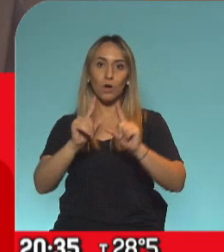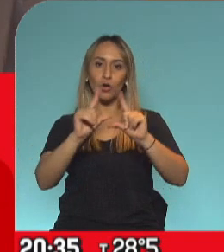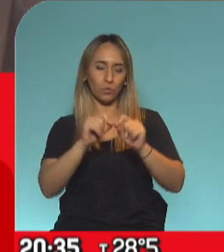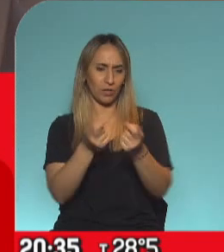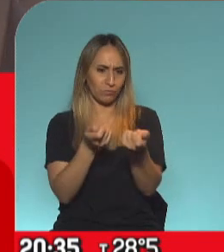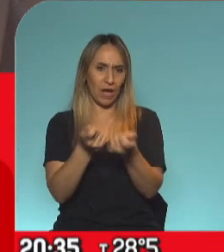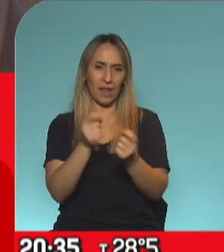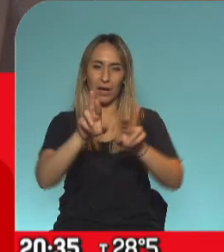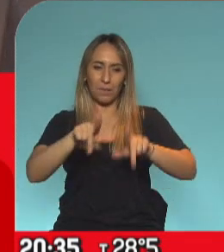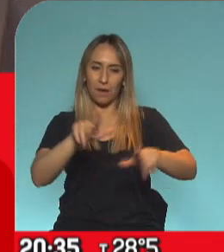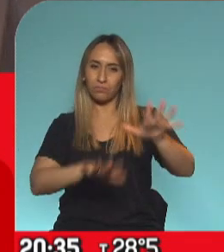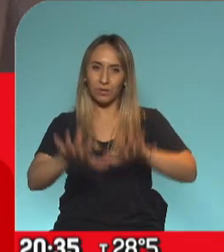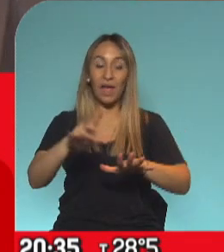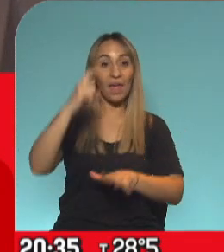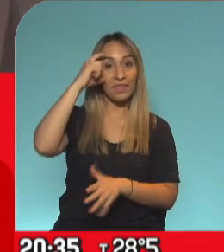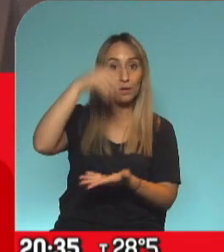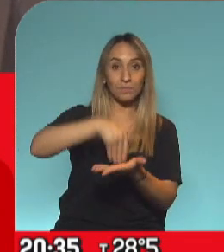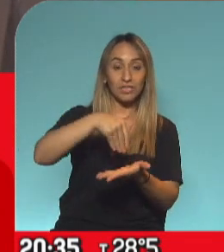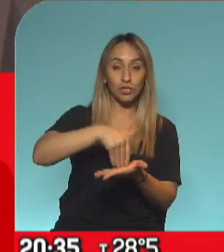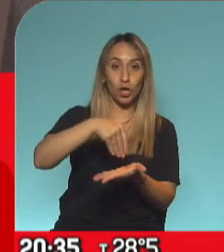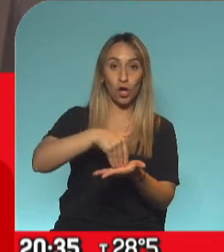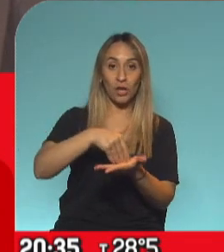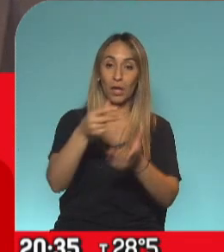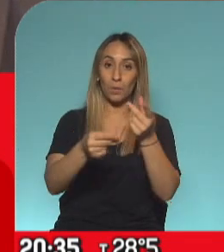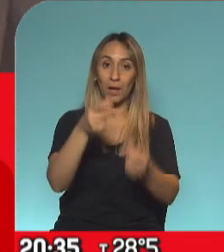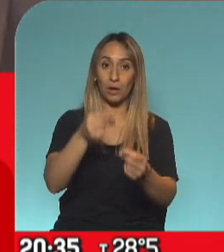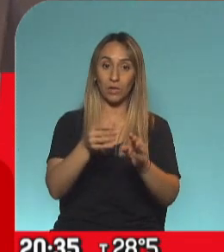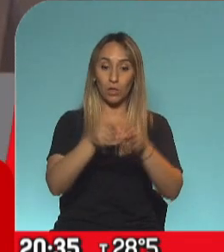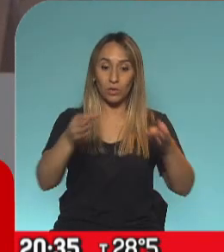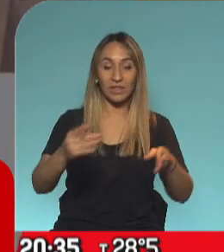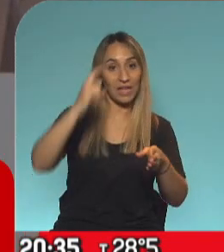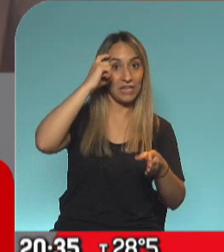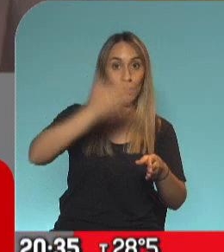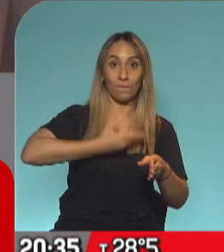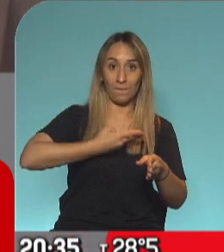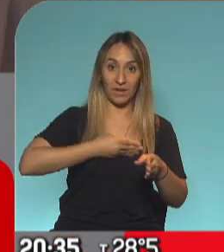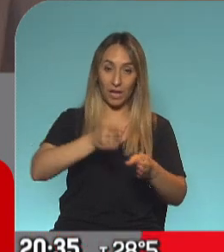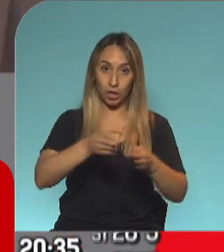números, los 10 millones en los primeros, las 10 millones de vacunas en los primeros dos meses del año.